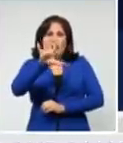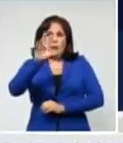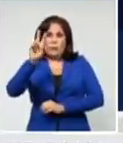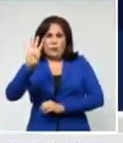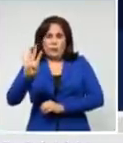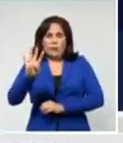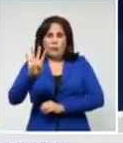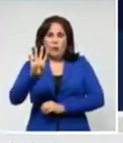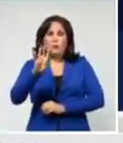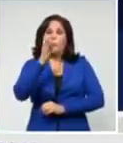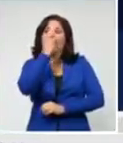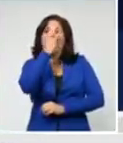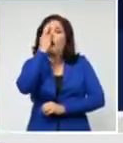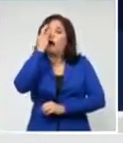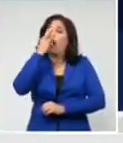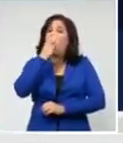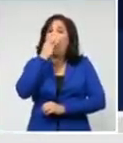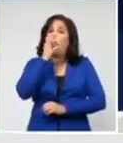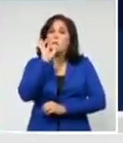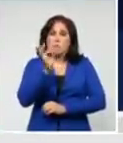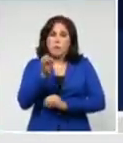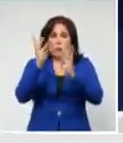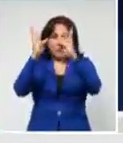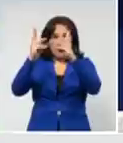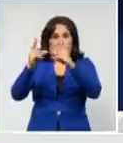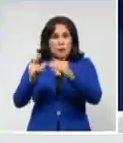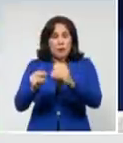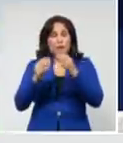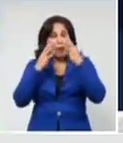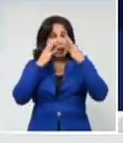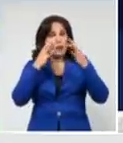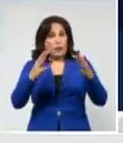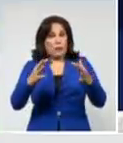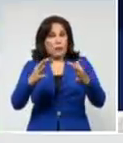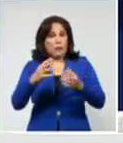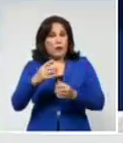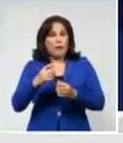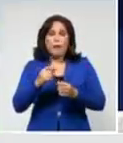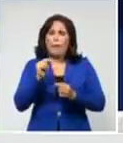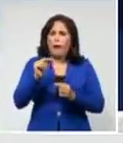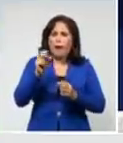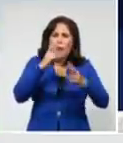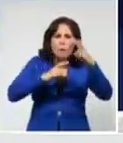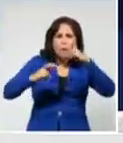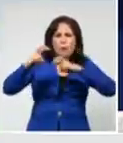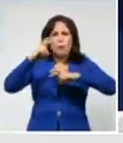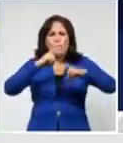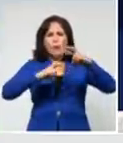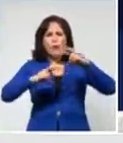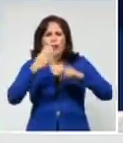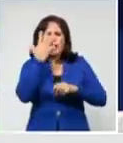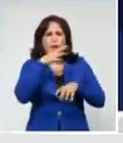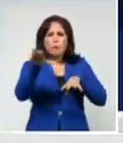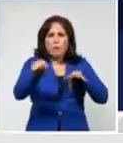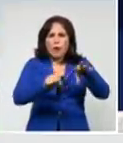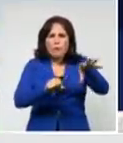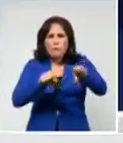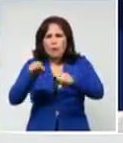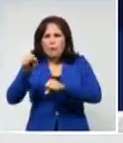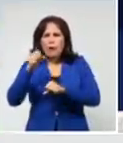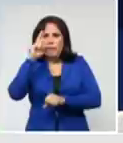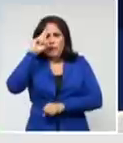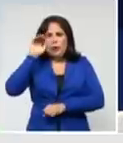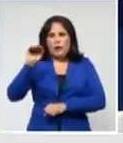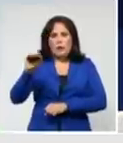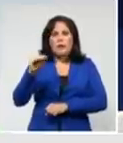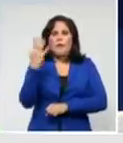7.554 muestras, cifra también elevada, tratando de poder identificar